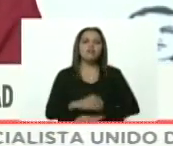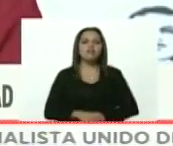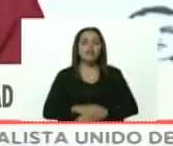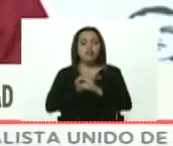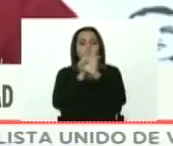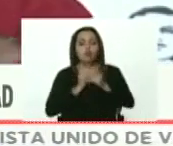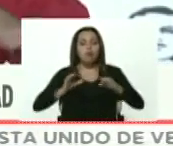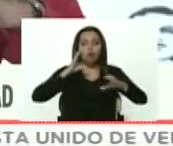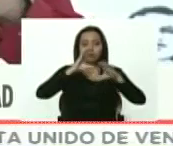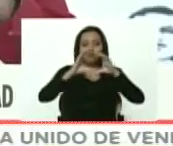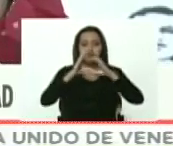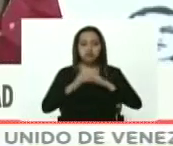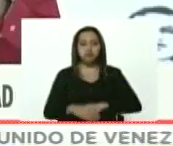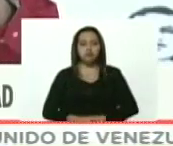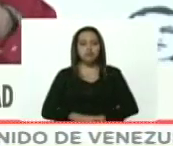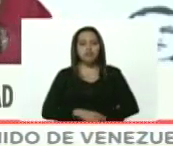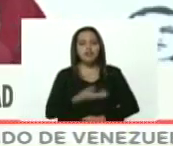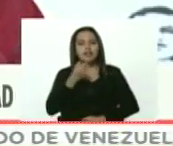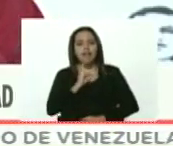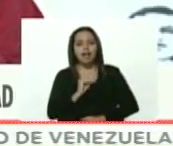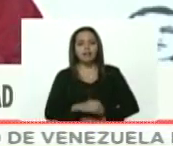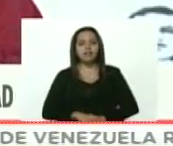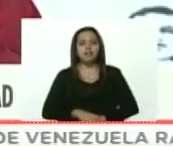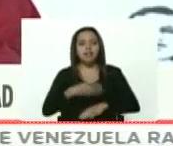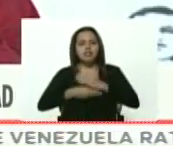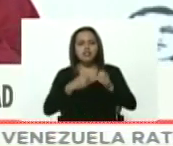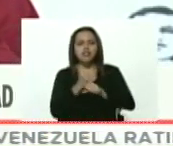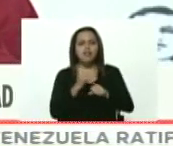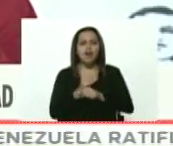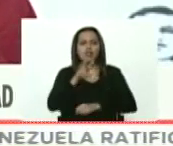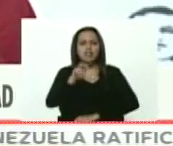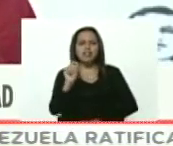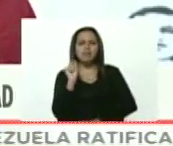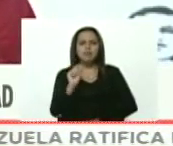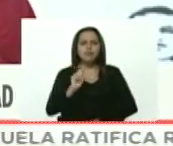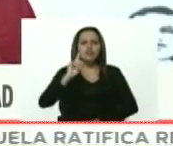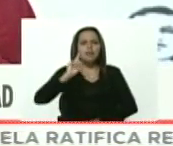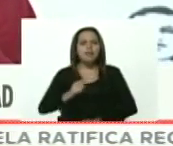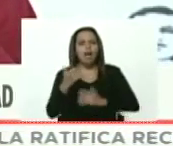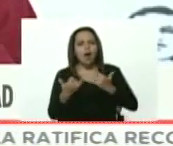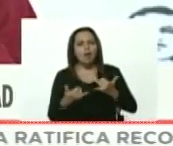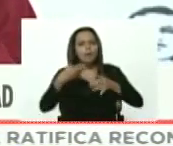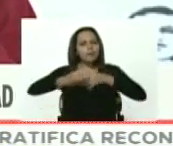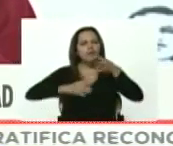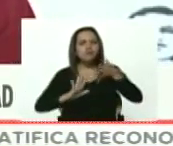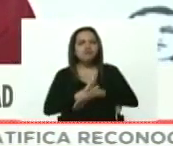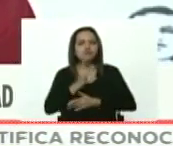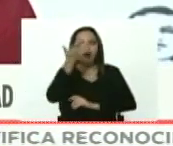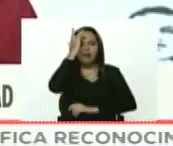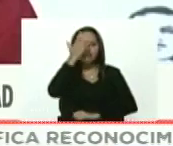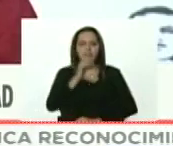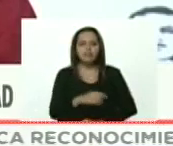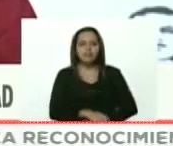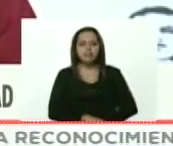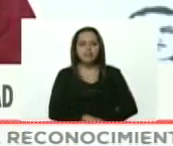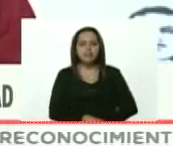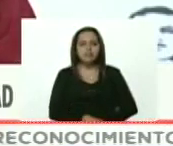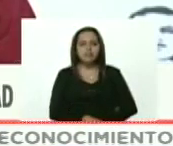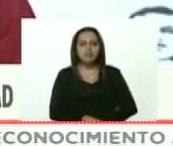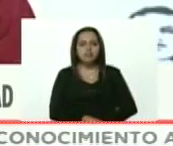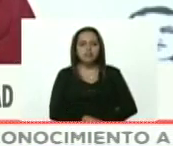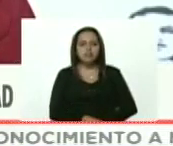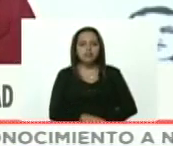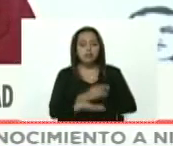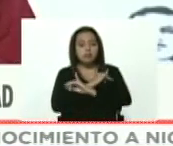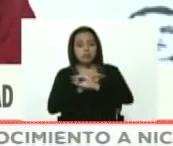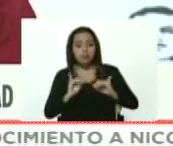comunicacionales. Y le hemos dedicado esta media hora a los carnavales, a los carnavales. Y despedimos